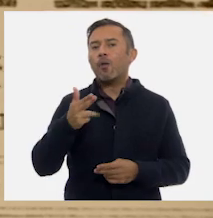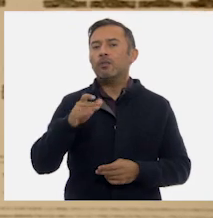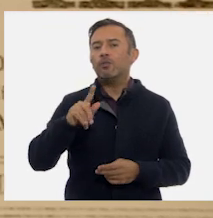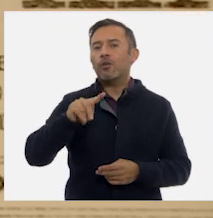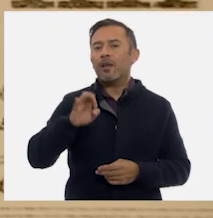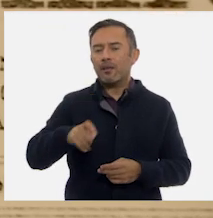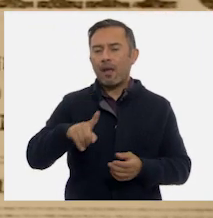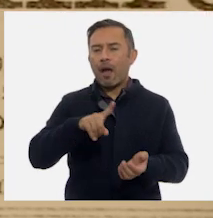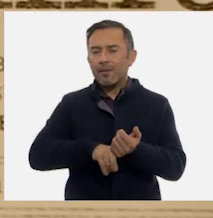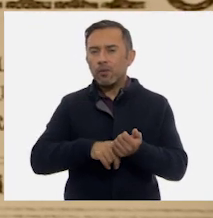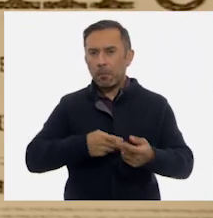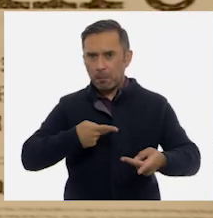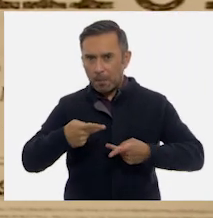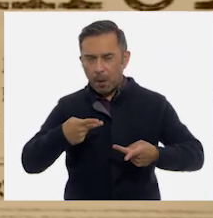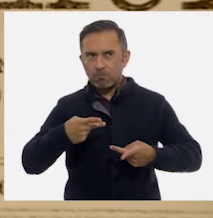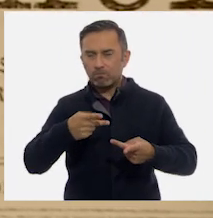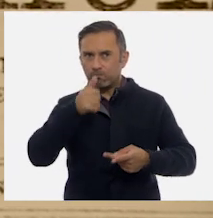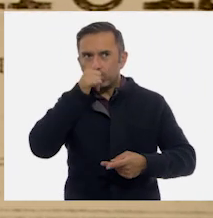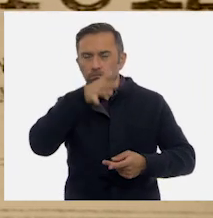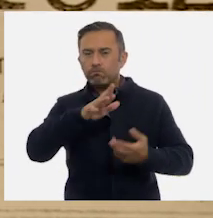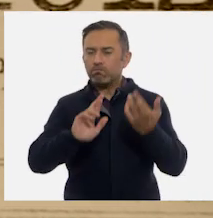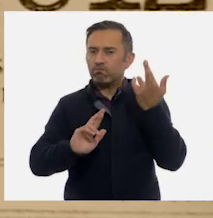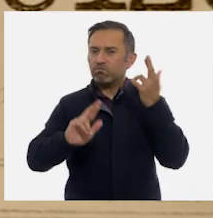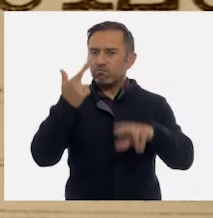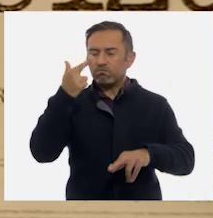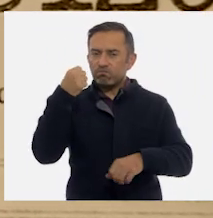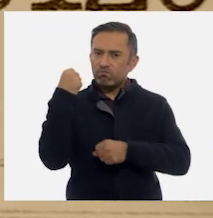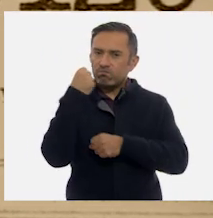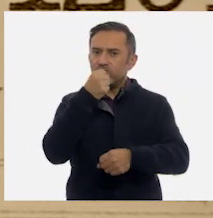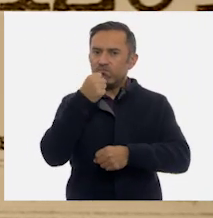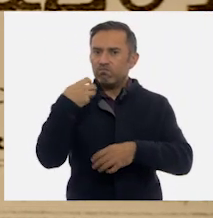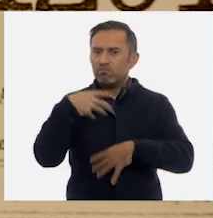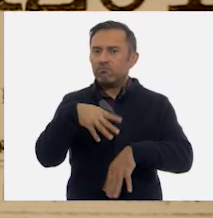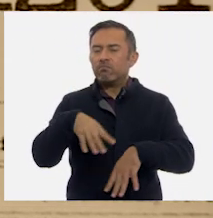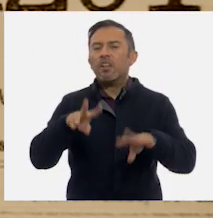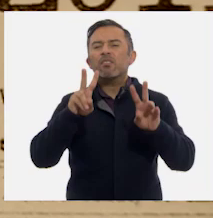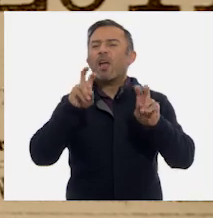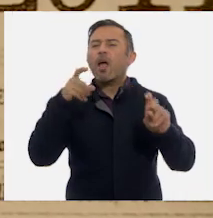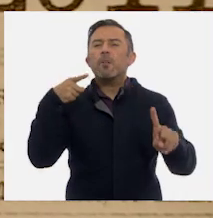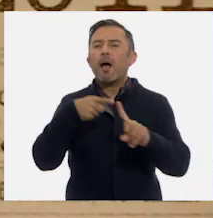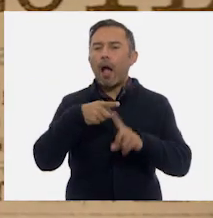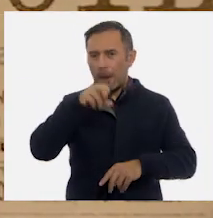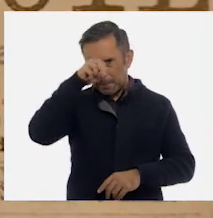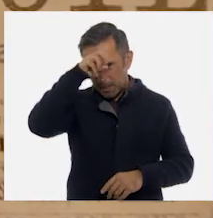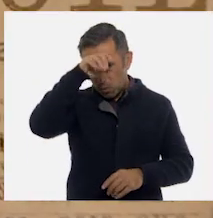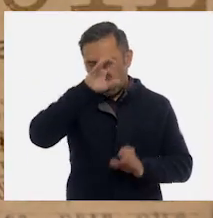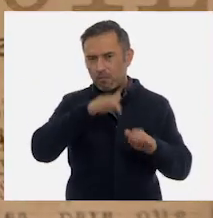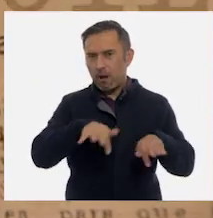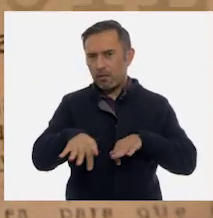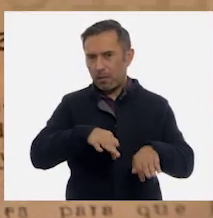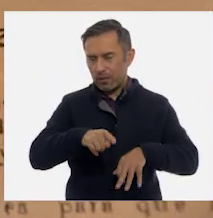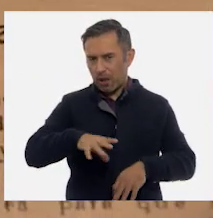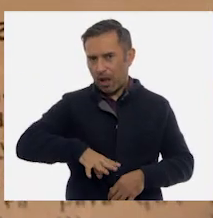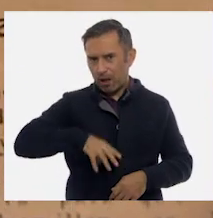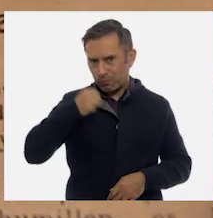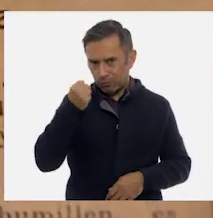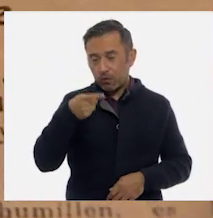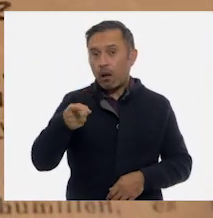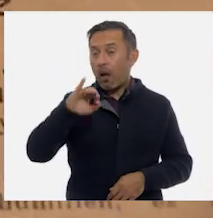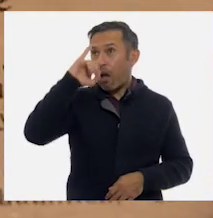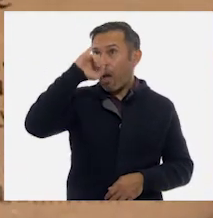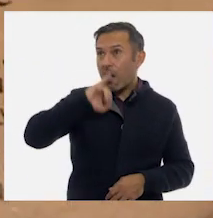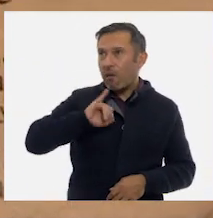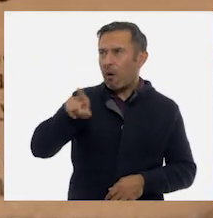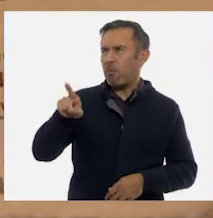mítines y protestas. Su tema de interés fue el de las condiciones laborales de los mineros, pero al denunciar los maltratos de los patrones fue encarcelada